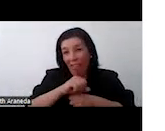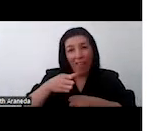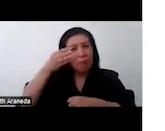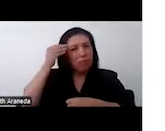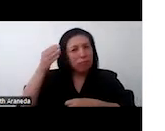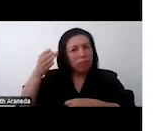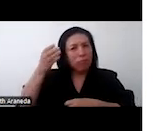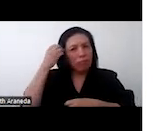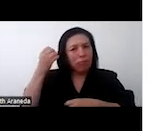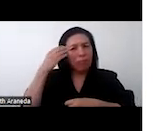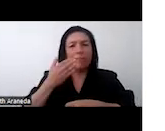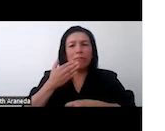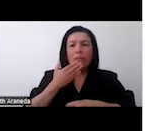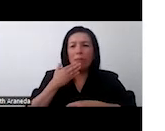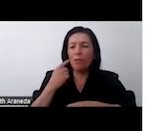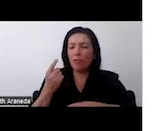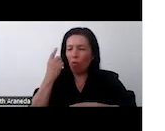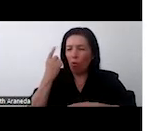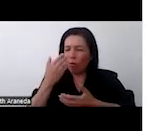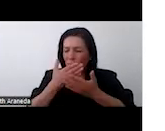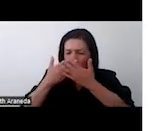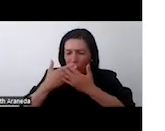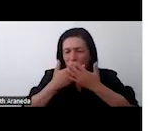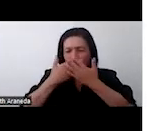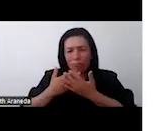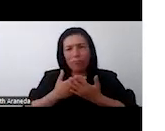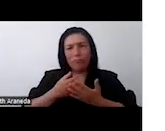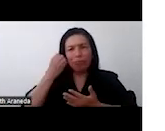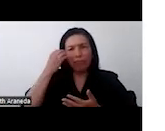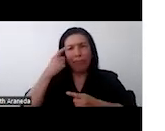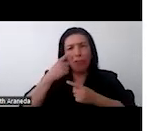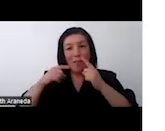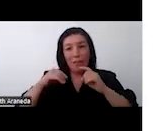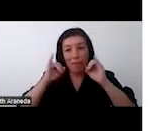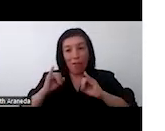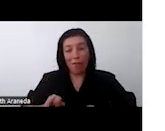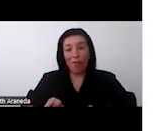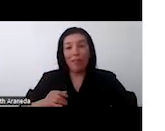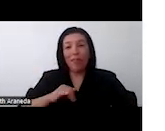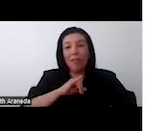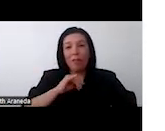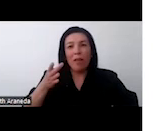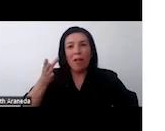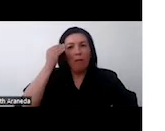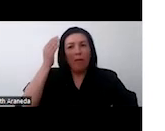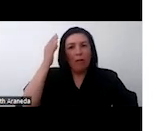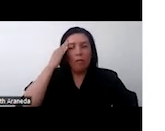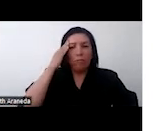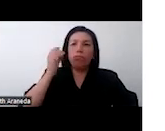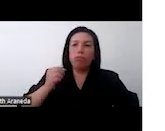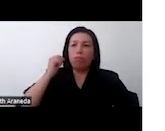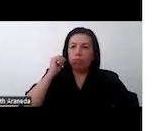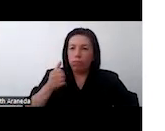de autoeducación también, de distintas maneras para poder saber un poco más de las aves, la manera en